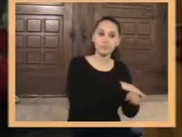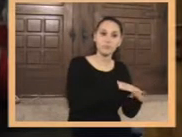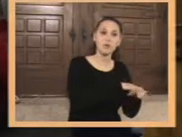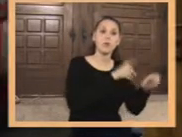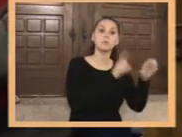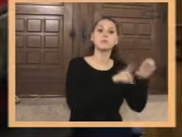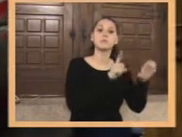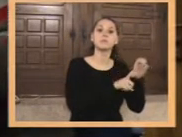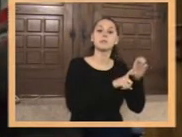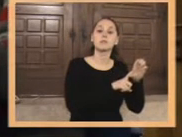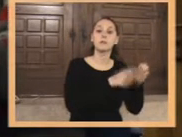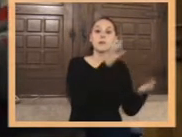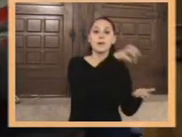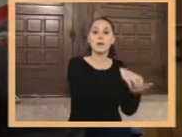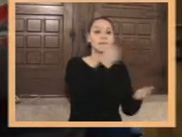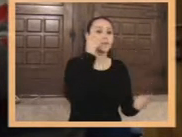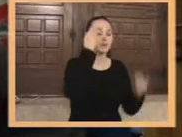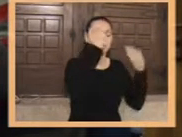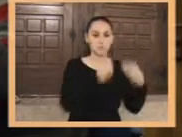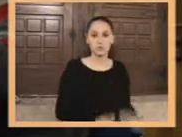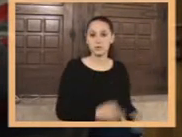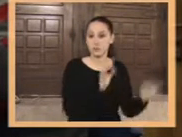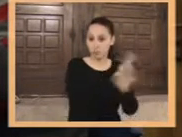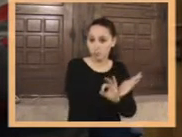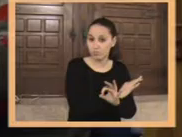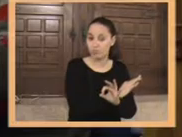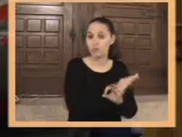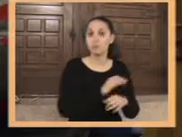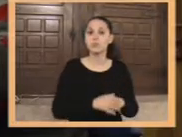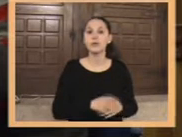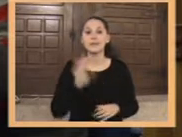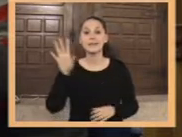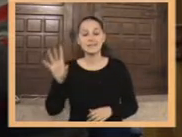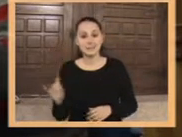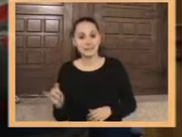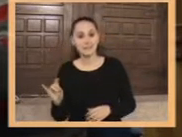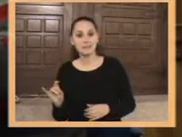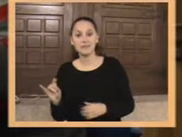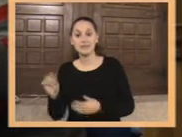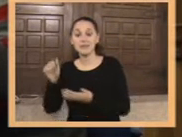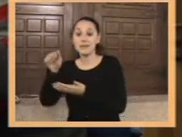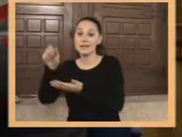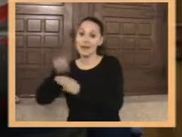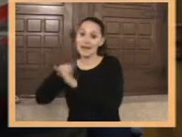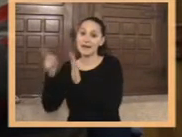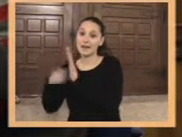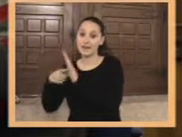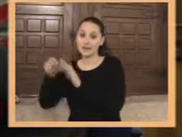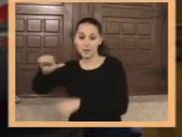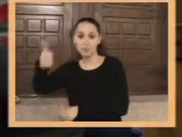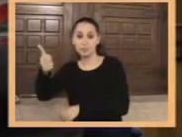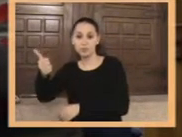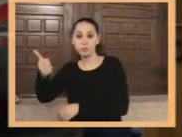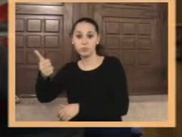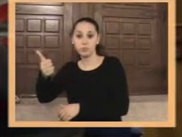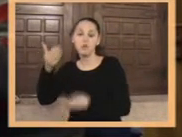eximir a los centros sanitarios del pago del impuesto de bienes inmuebles, y si la supresión del mismo ocurriera, sufragar al Ayuntamiento de Plasencia con una